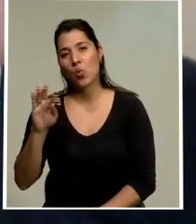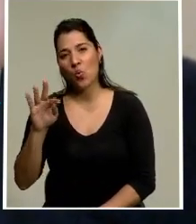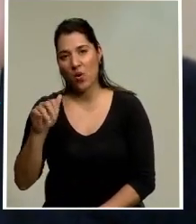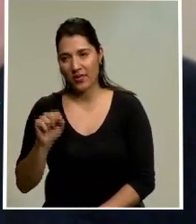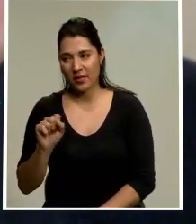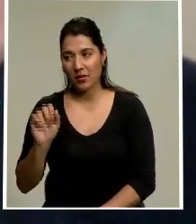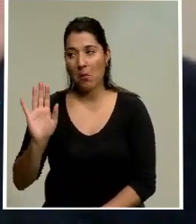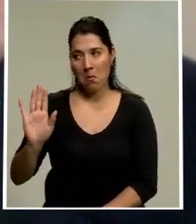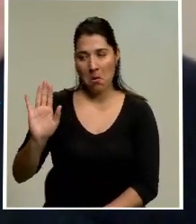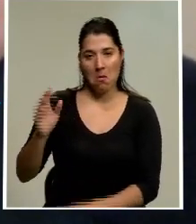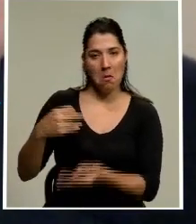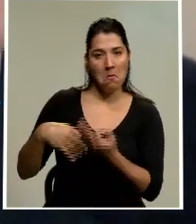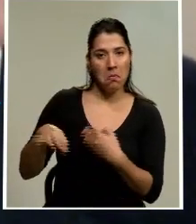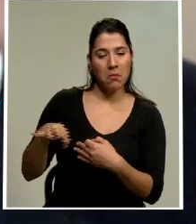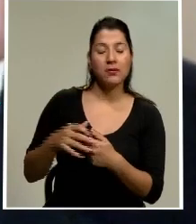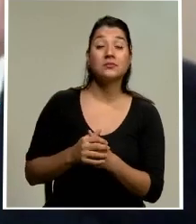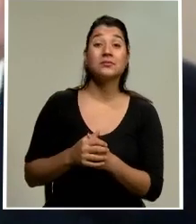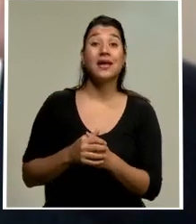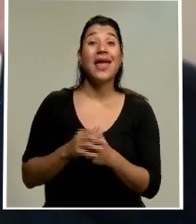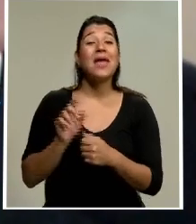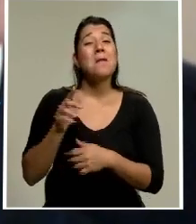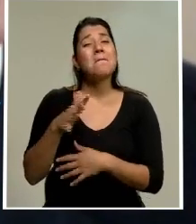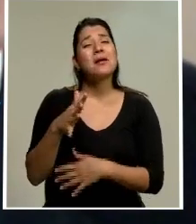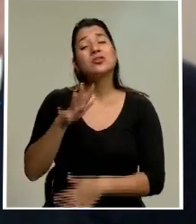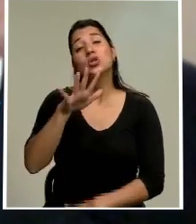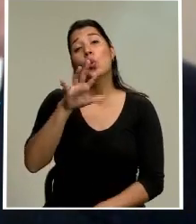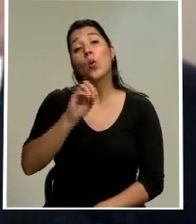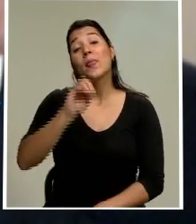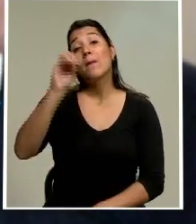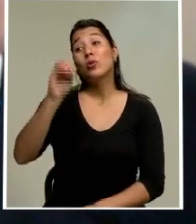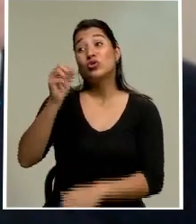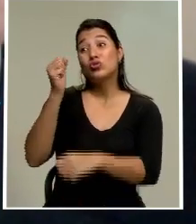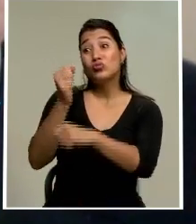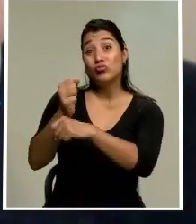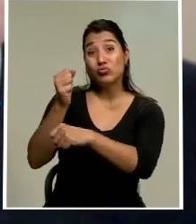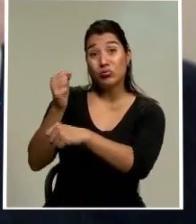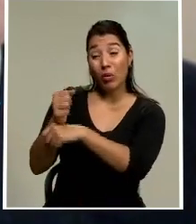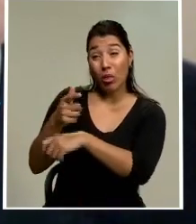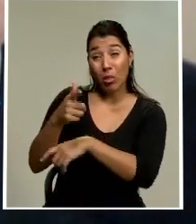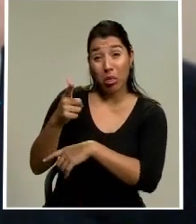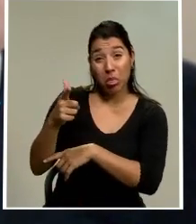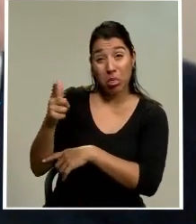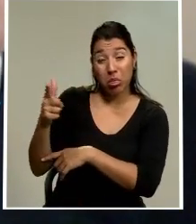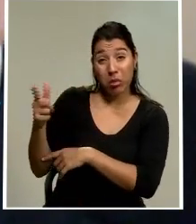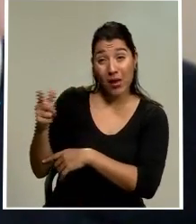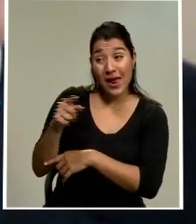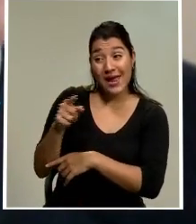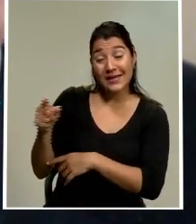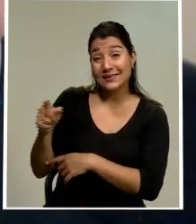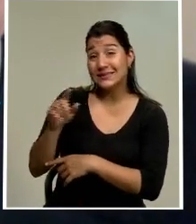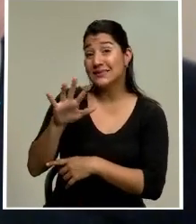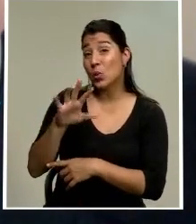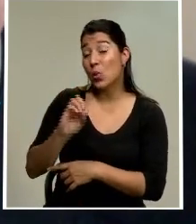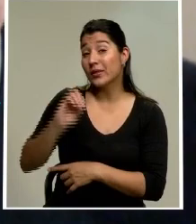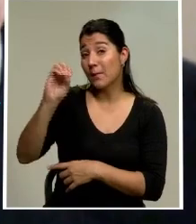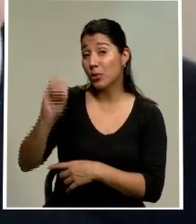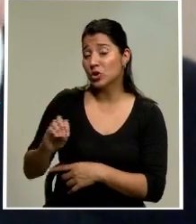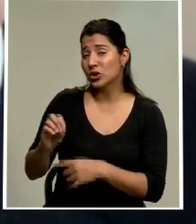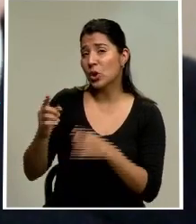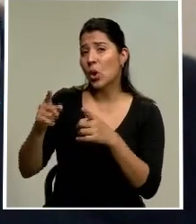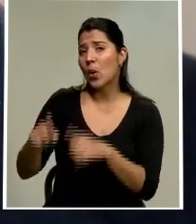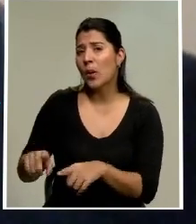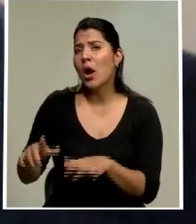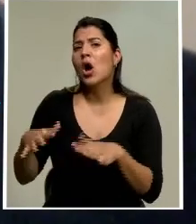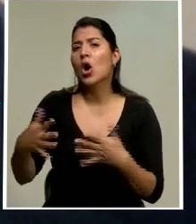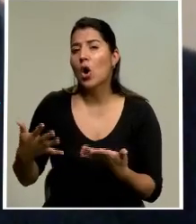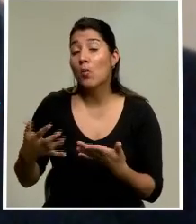señala que alrededor del 50% de los homicidios se cometen por